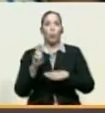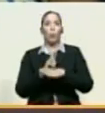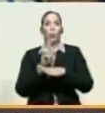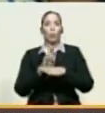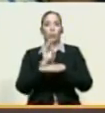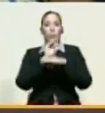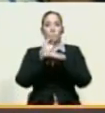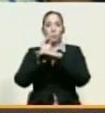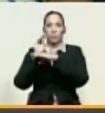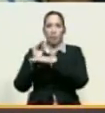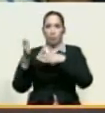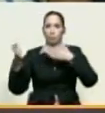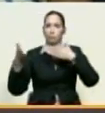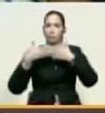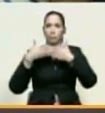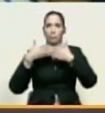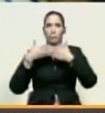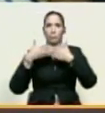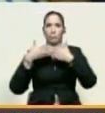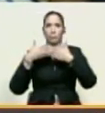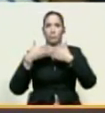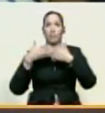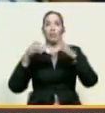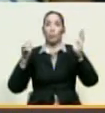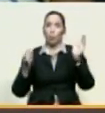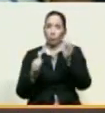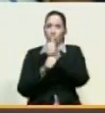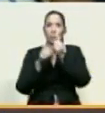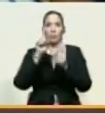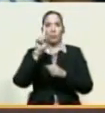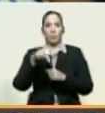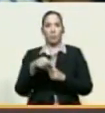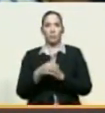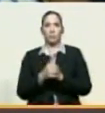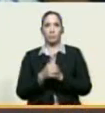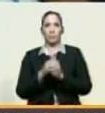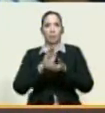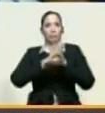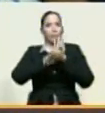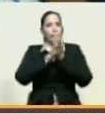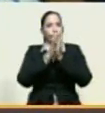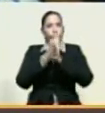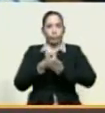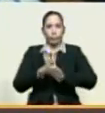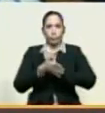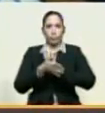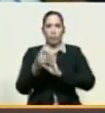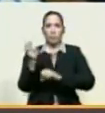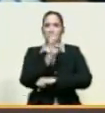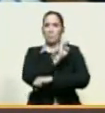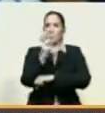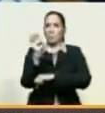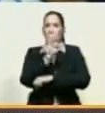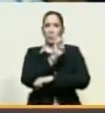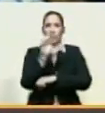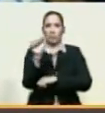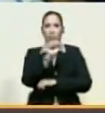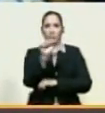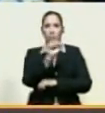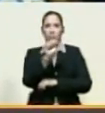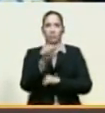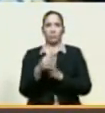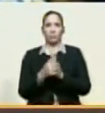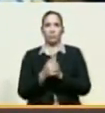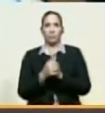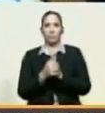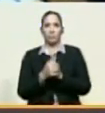está cerrada. Encontramos la desaparición de ambulancia del hospital. Encontramos el